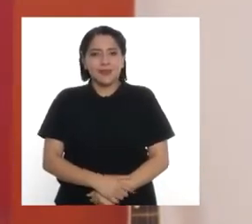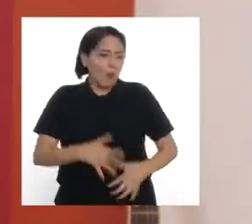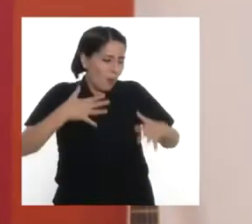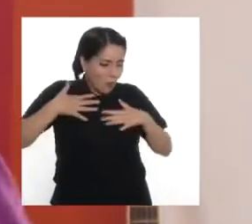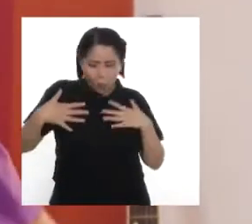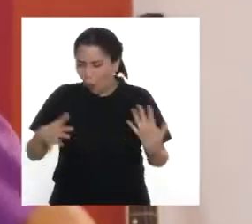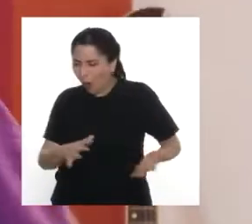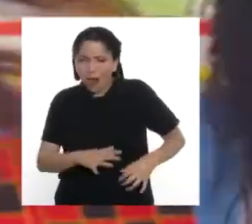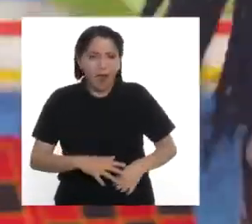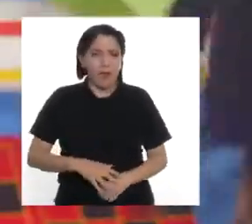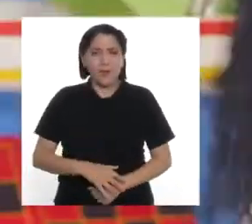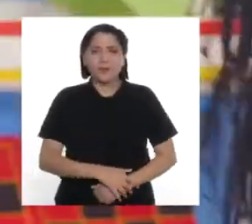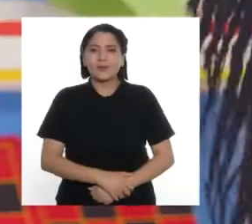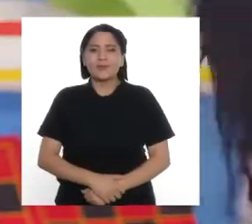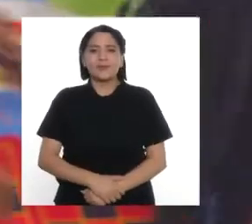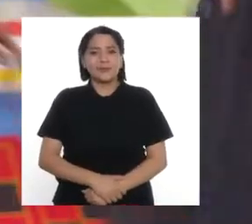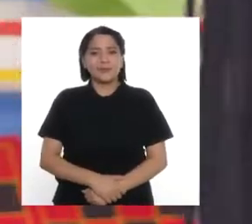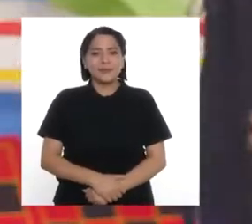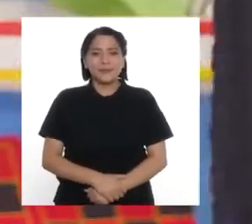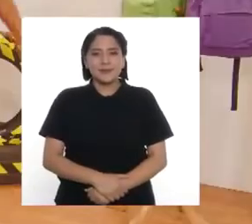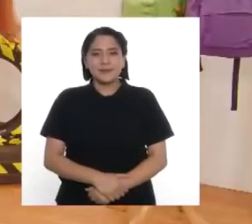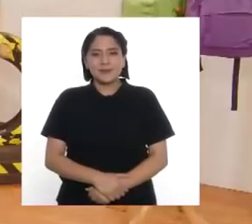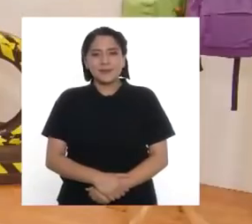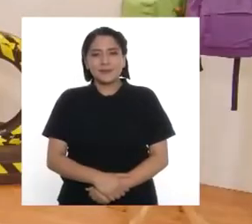Muevan todo su cuerpo.